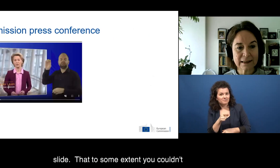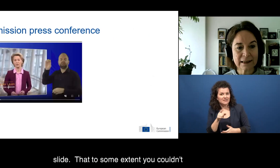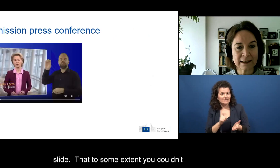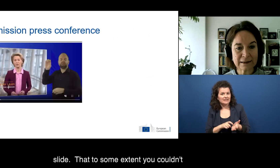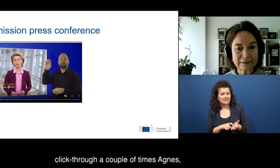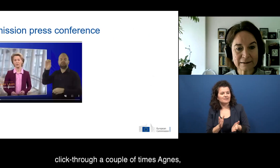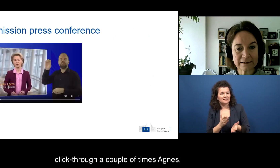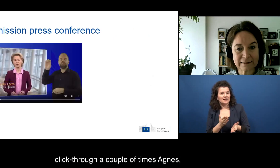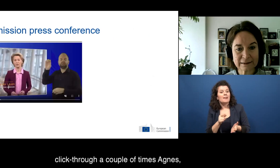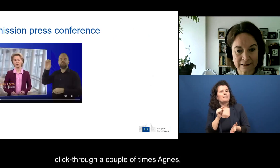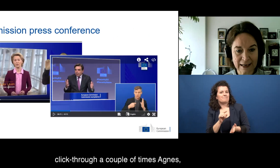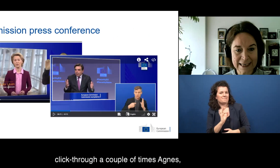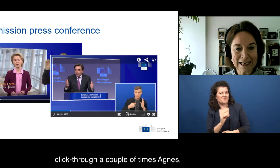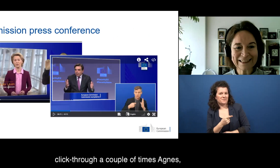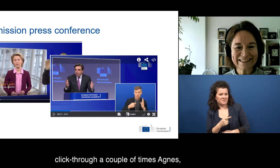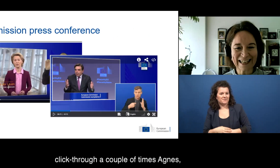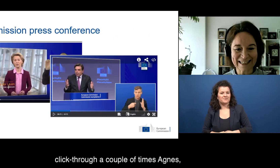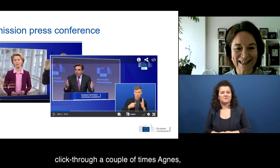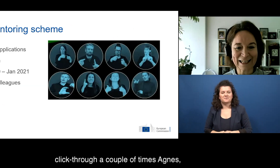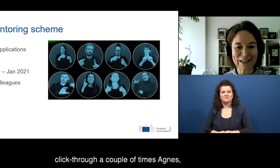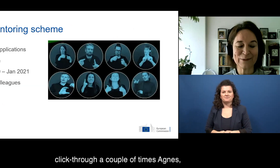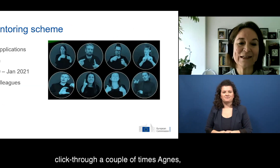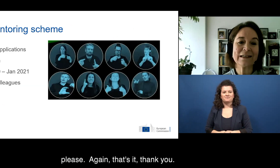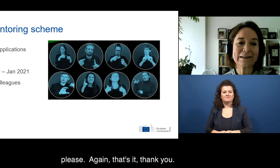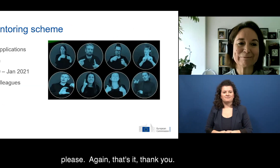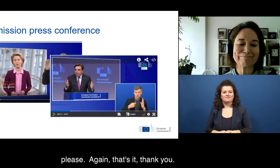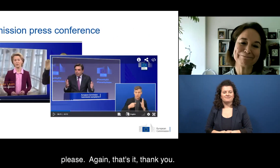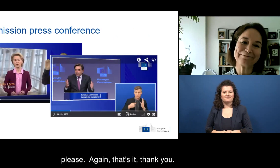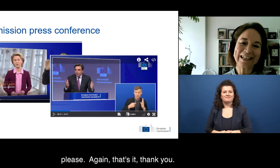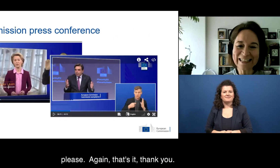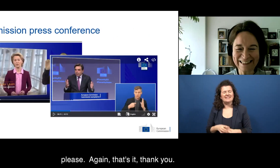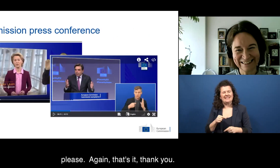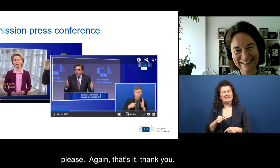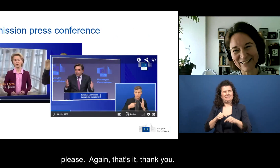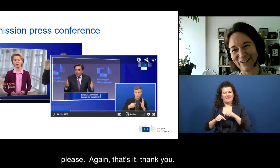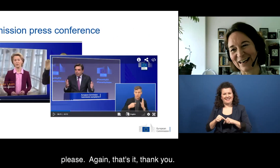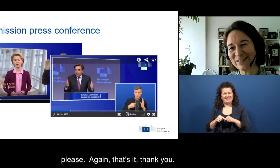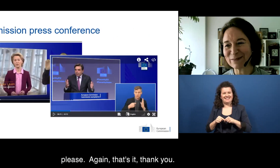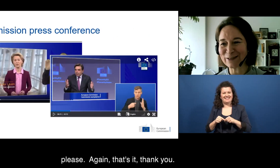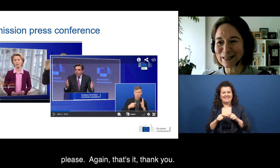acá hasta cierto punto,